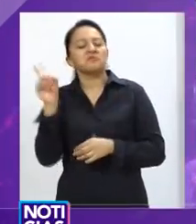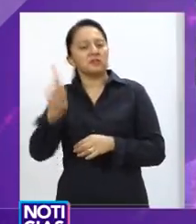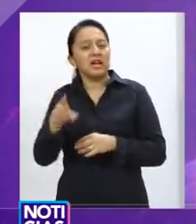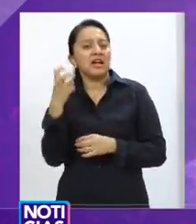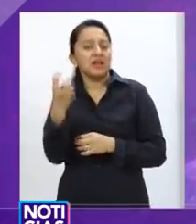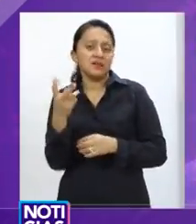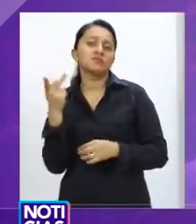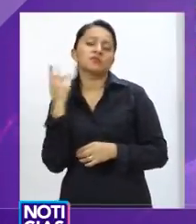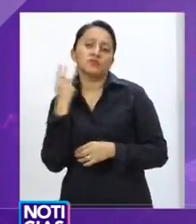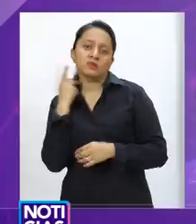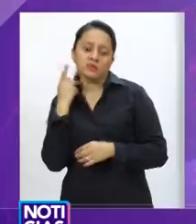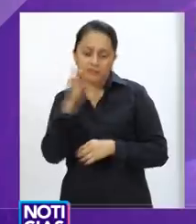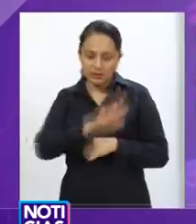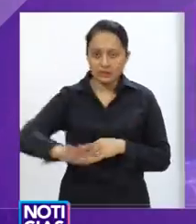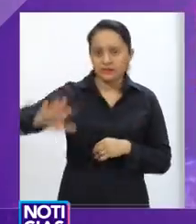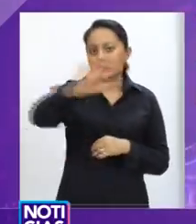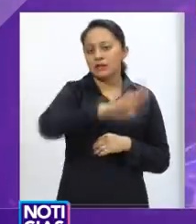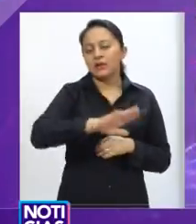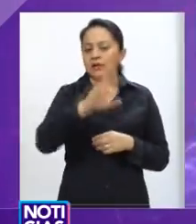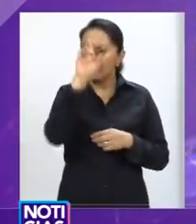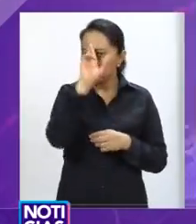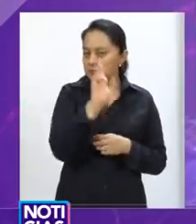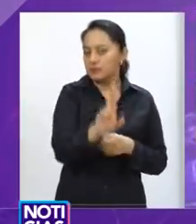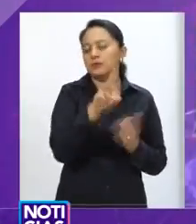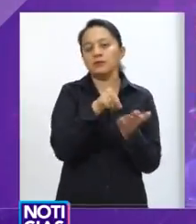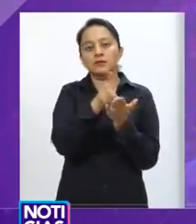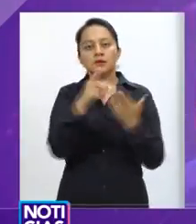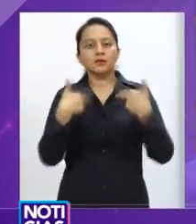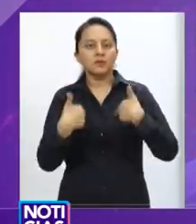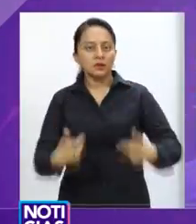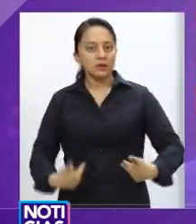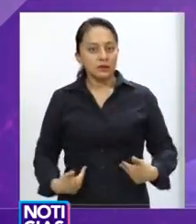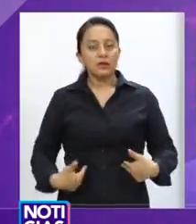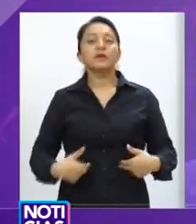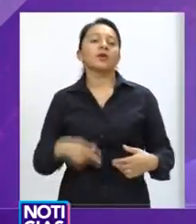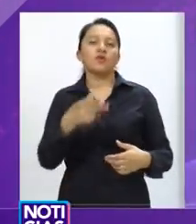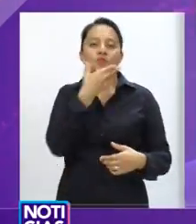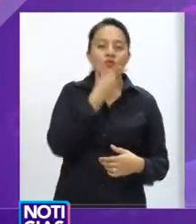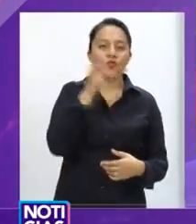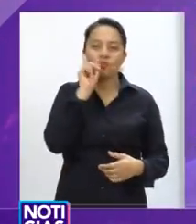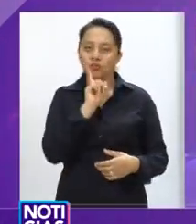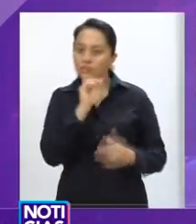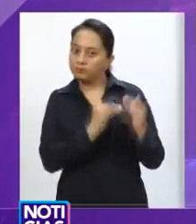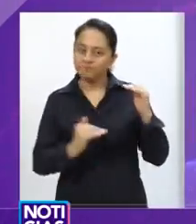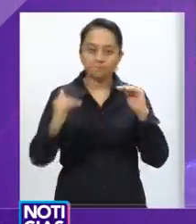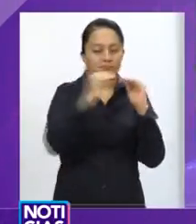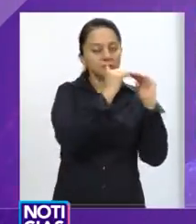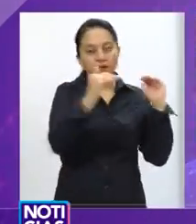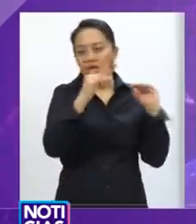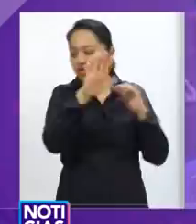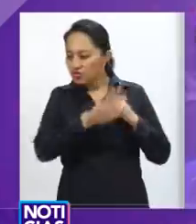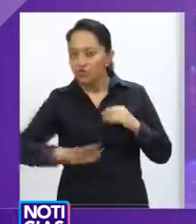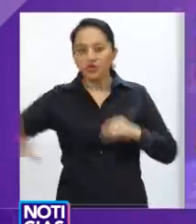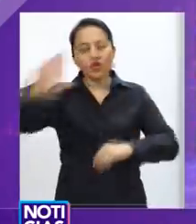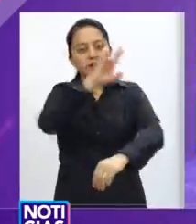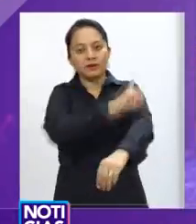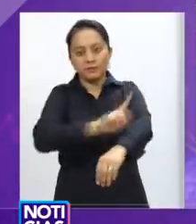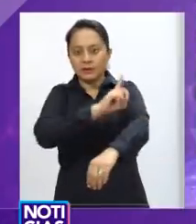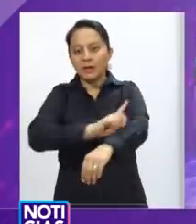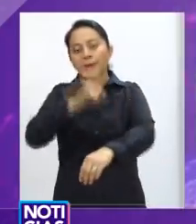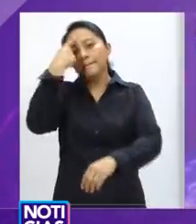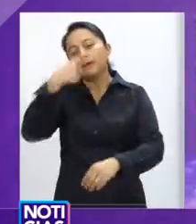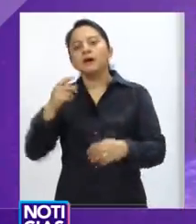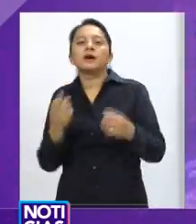sean aplicadas en todas las dependencias que integran la administración estatal así como un programa encaminado a prevenir la violencia el